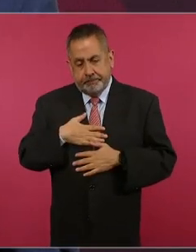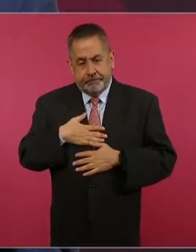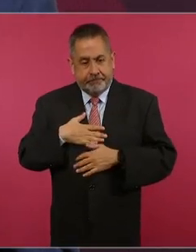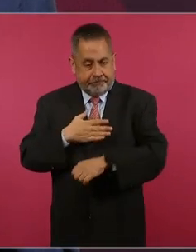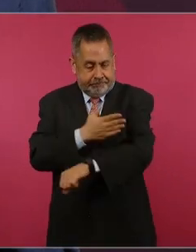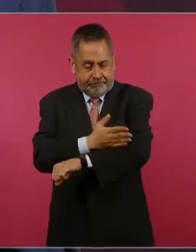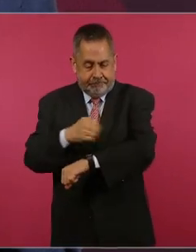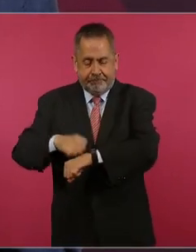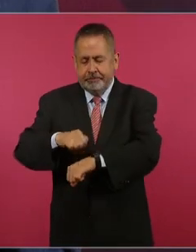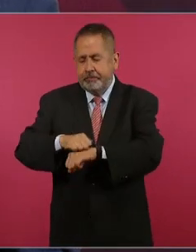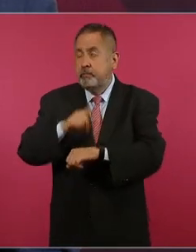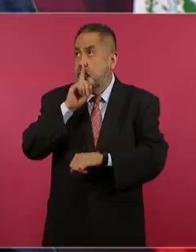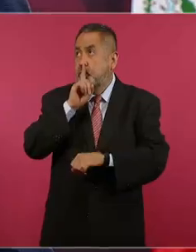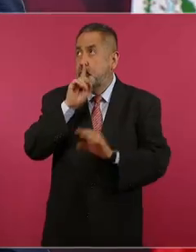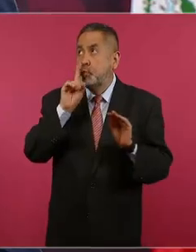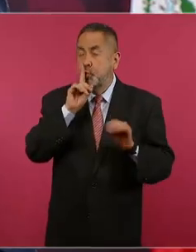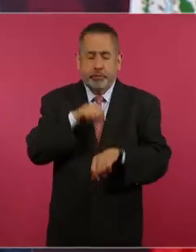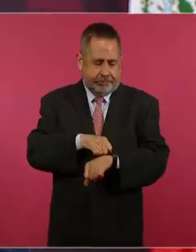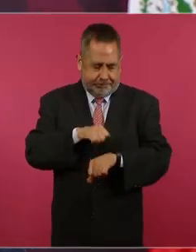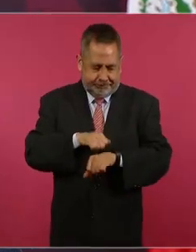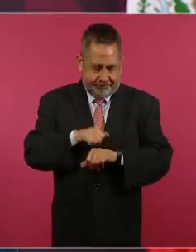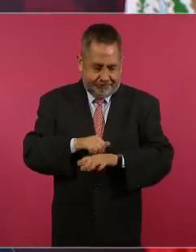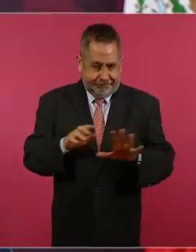no lo voy a invocar,